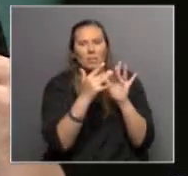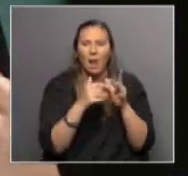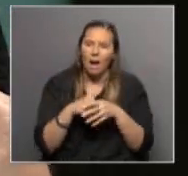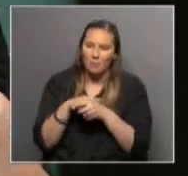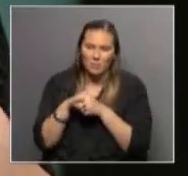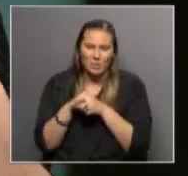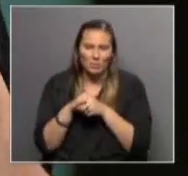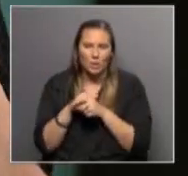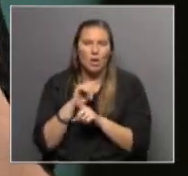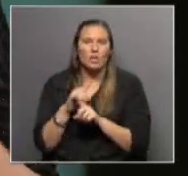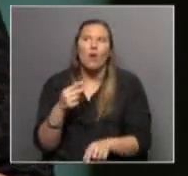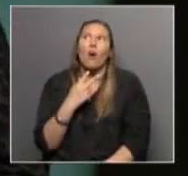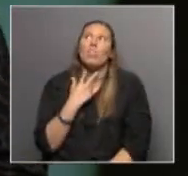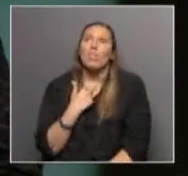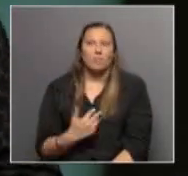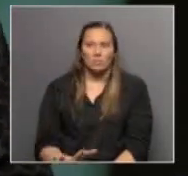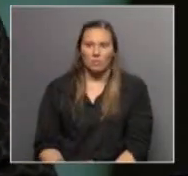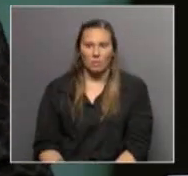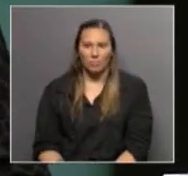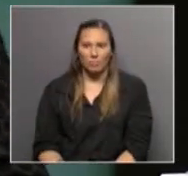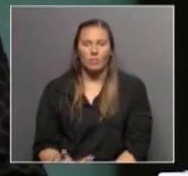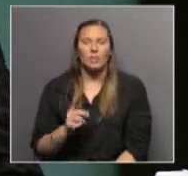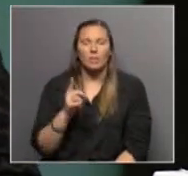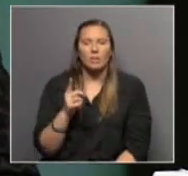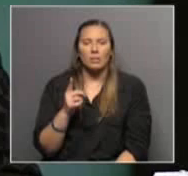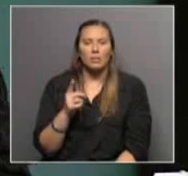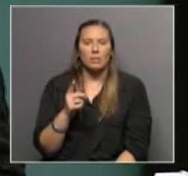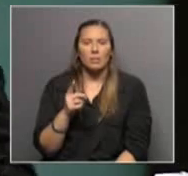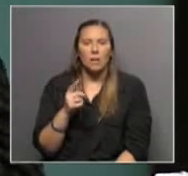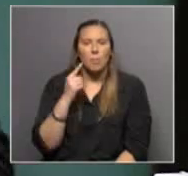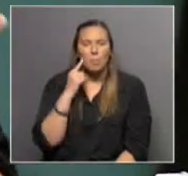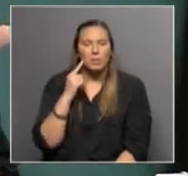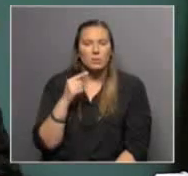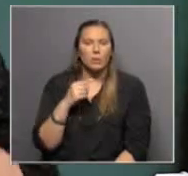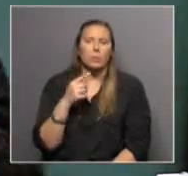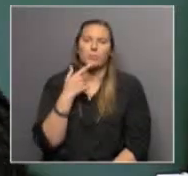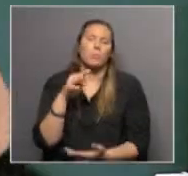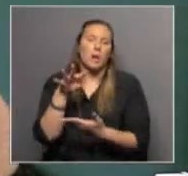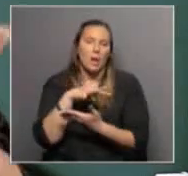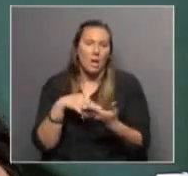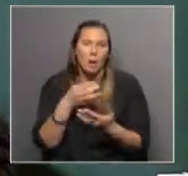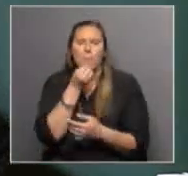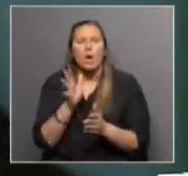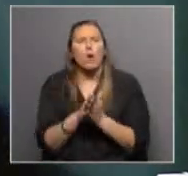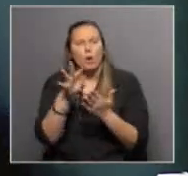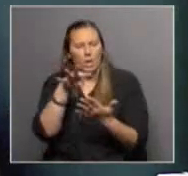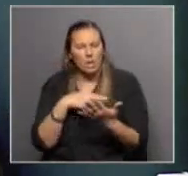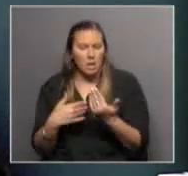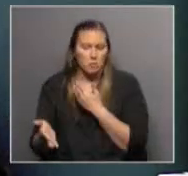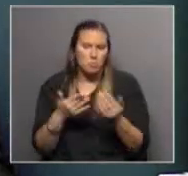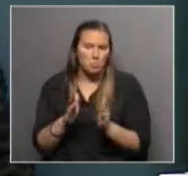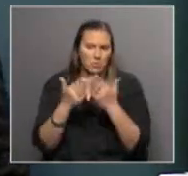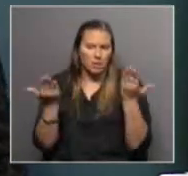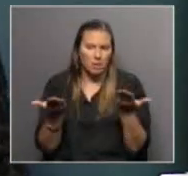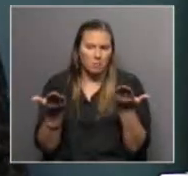y no adicciones es interesante pensar como si yo te mandar a leer y dijera mucho mejor que leas sin importar que el libro